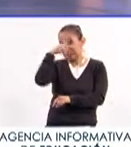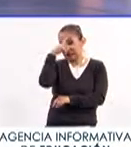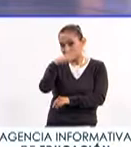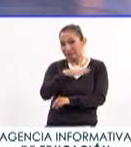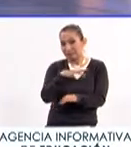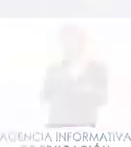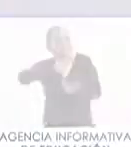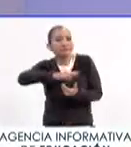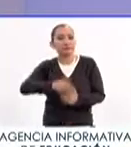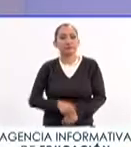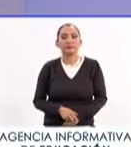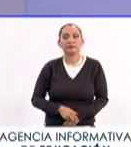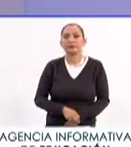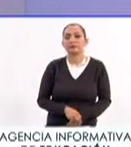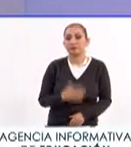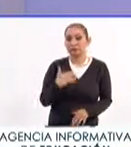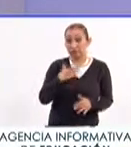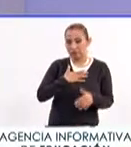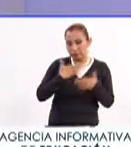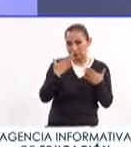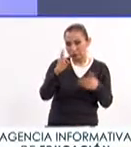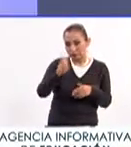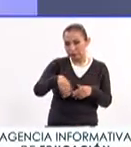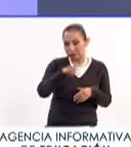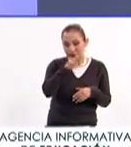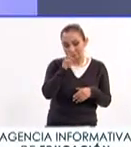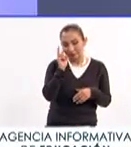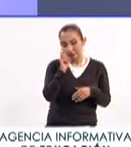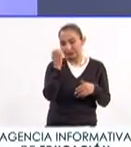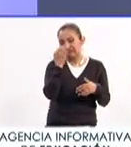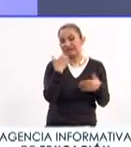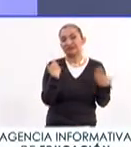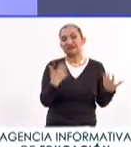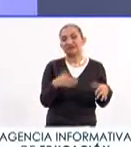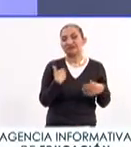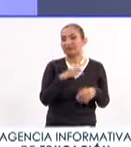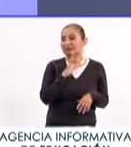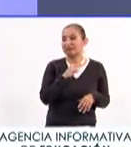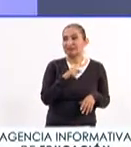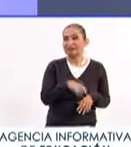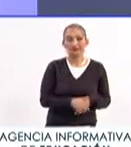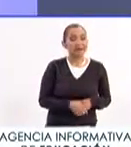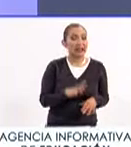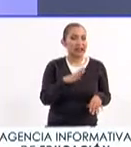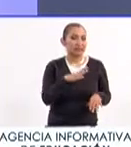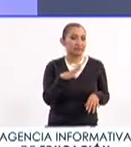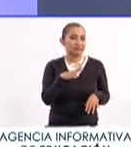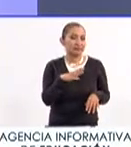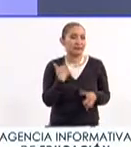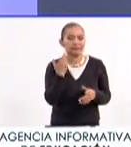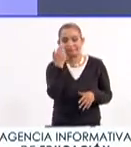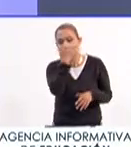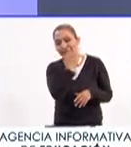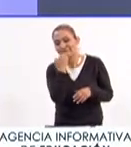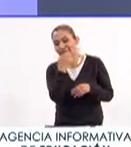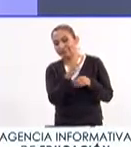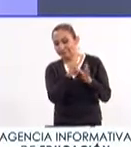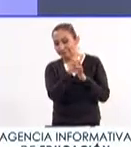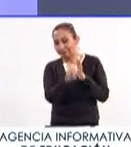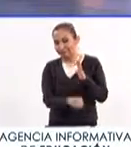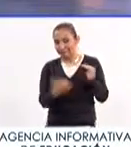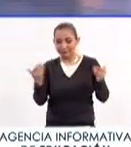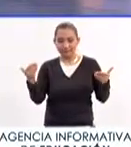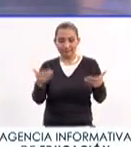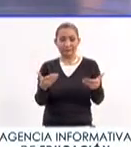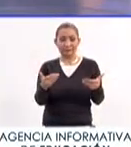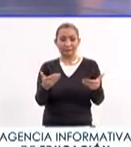donde estamos trabajando. Vamos a ser muy honestos, sí es preocupante a veces donde nos encontramos. Existen índices de referencia,